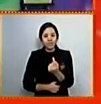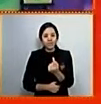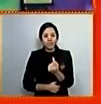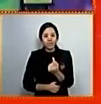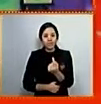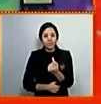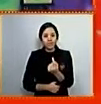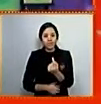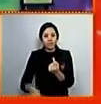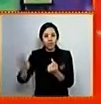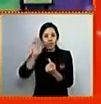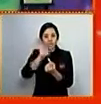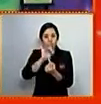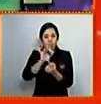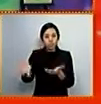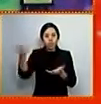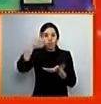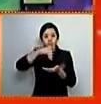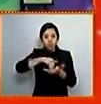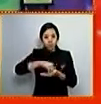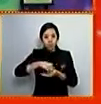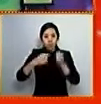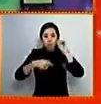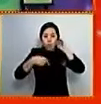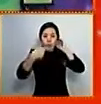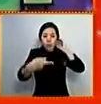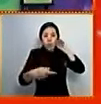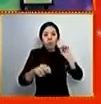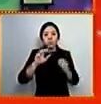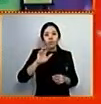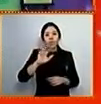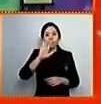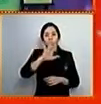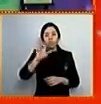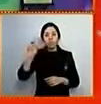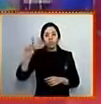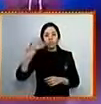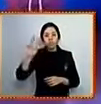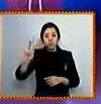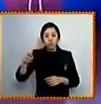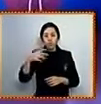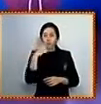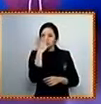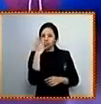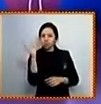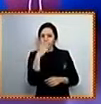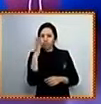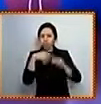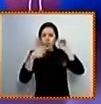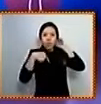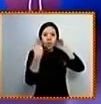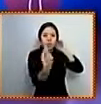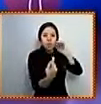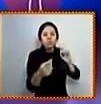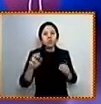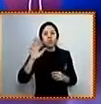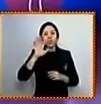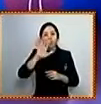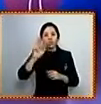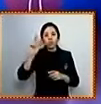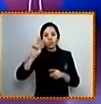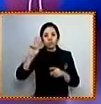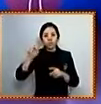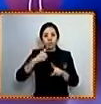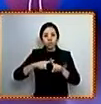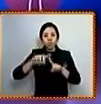Y ese es el 8. Número ganador para la diaria 52 zorrillo y para más uno 52 más 8. Muchas